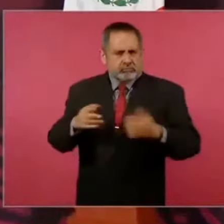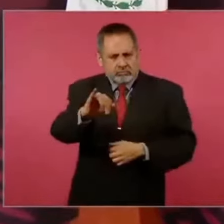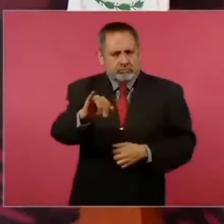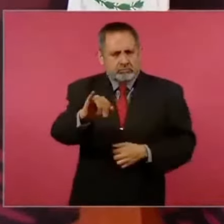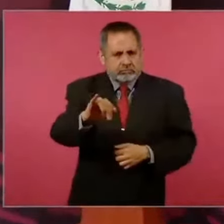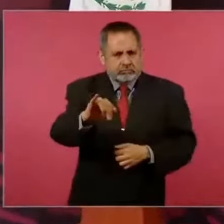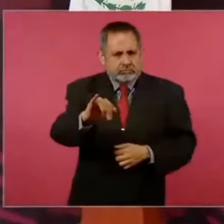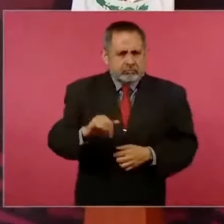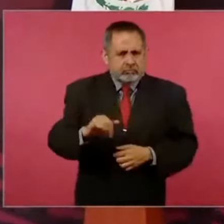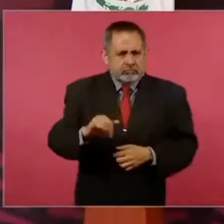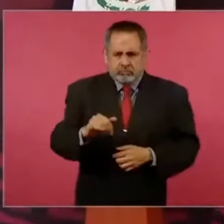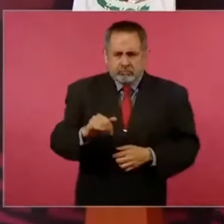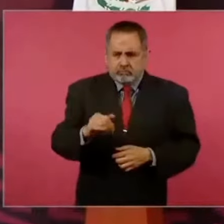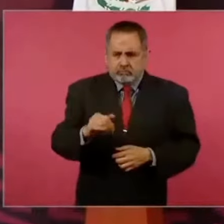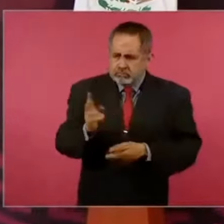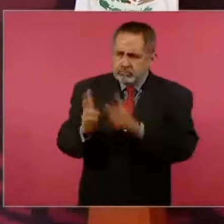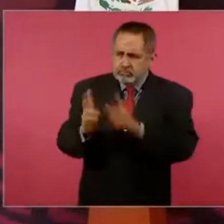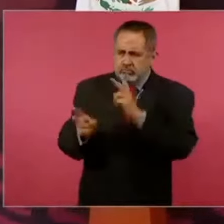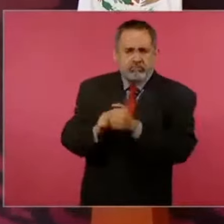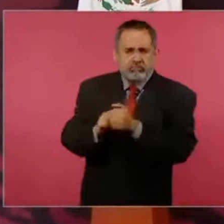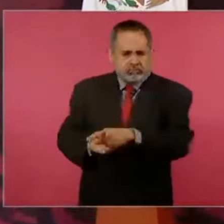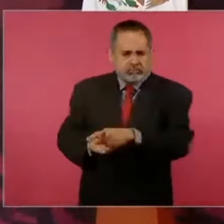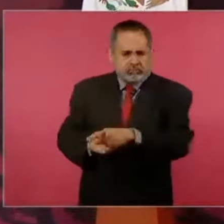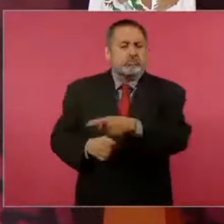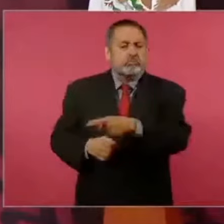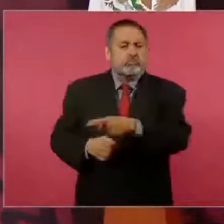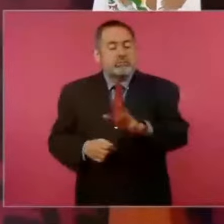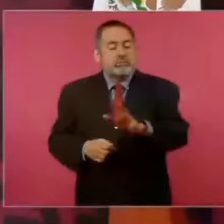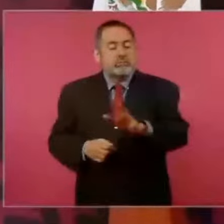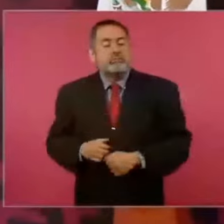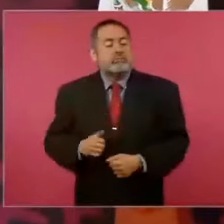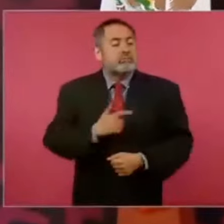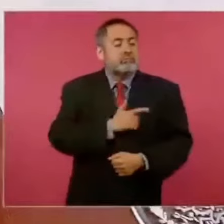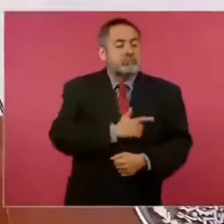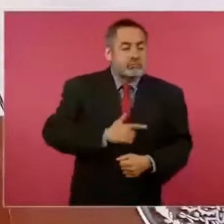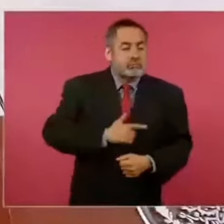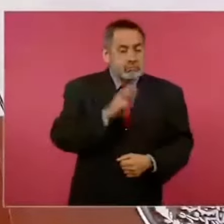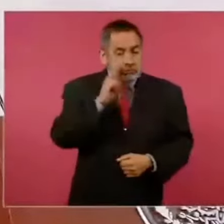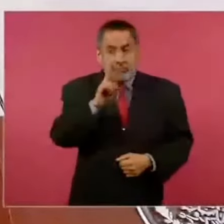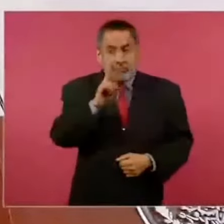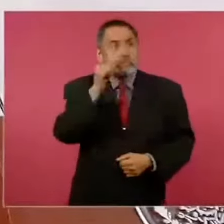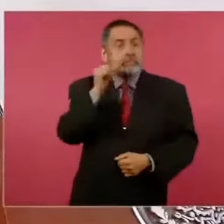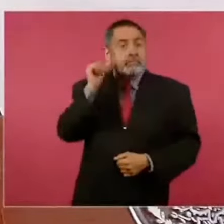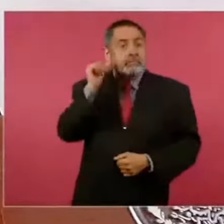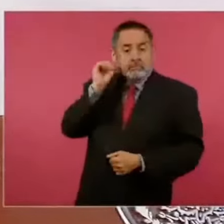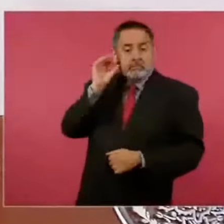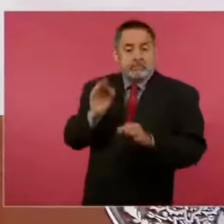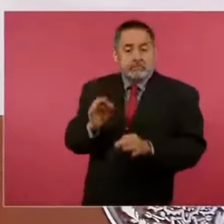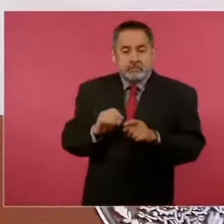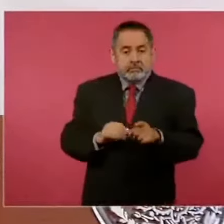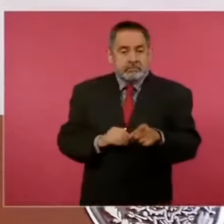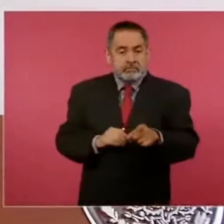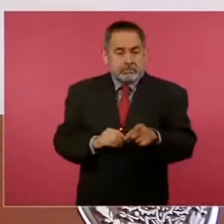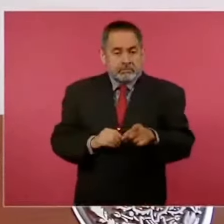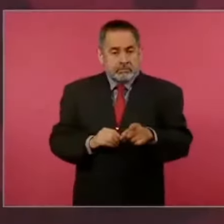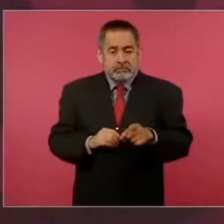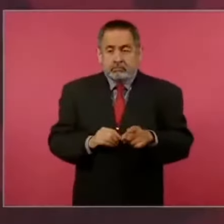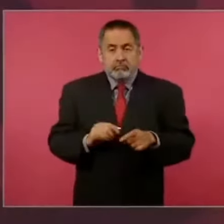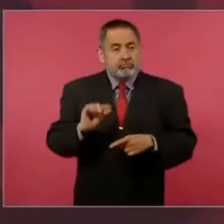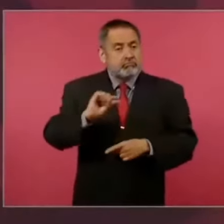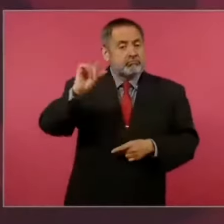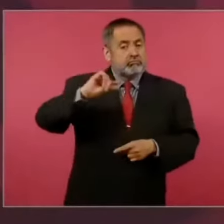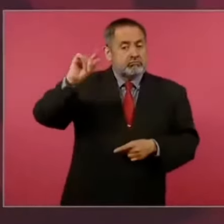vamos a reunirnos. Me dio mucho gusto que ayer muchos jefes de